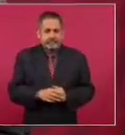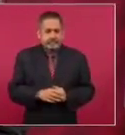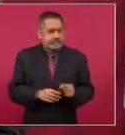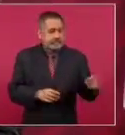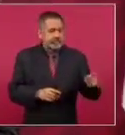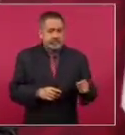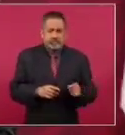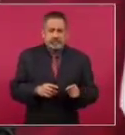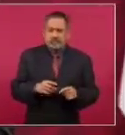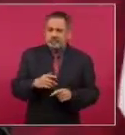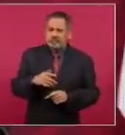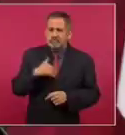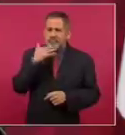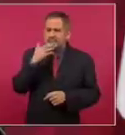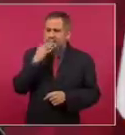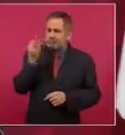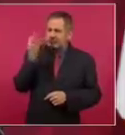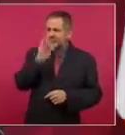defraudan